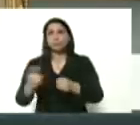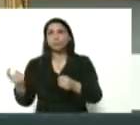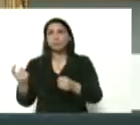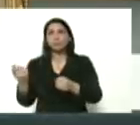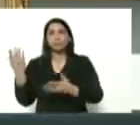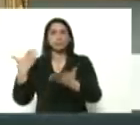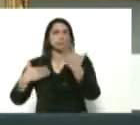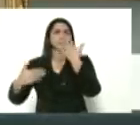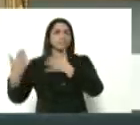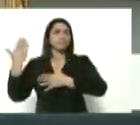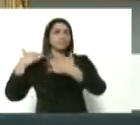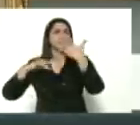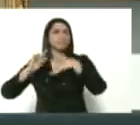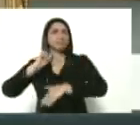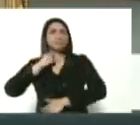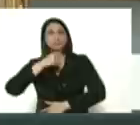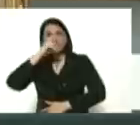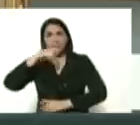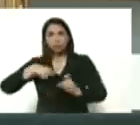hace años.